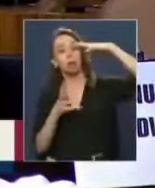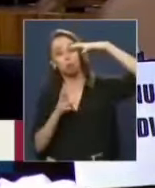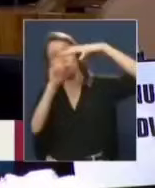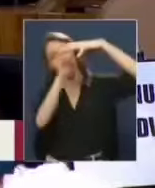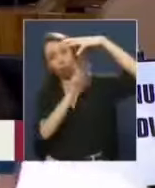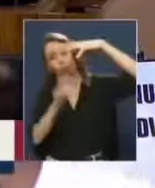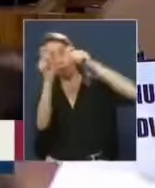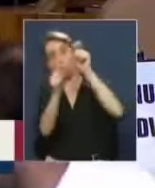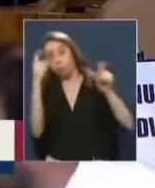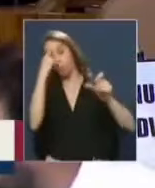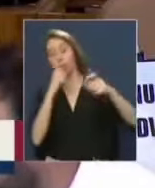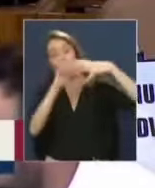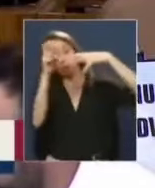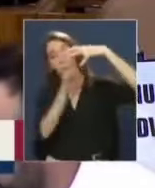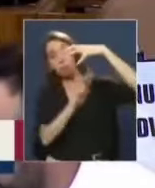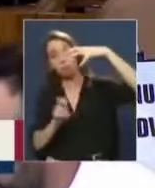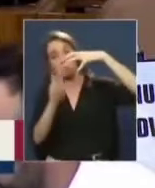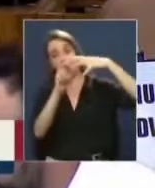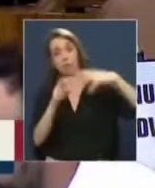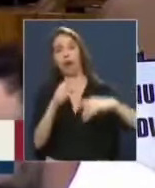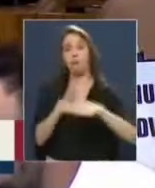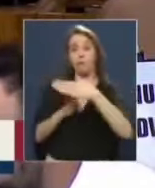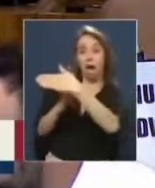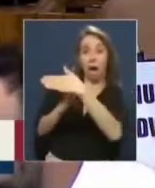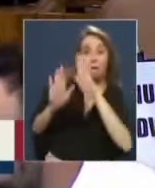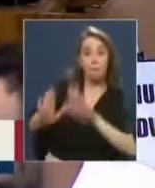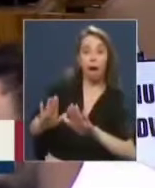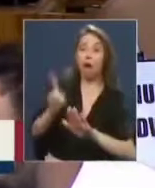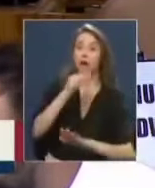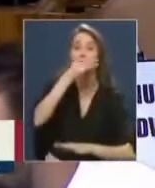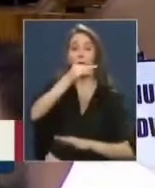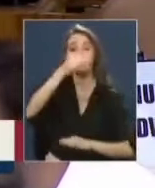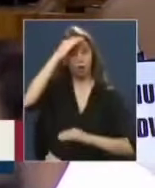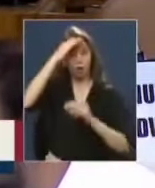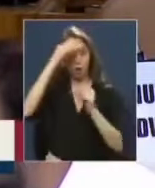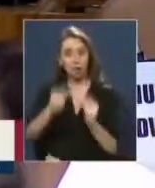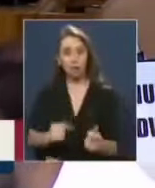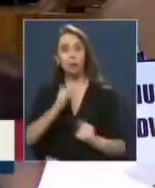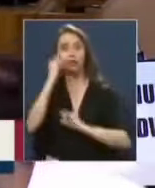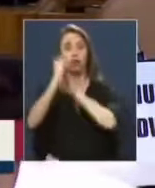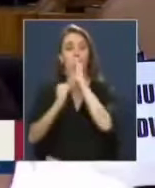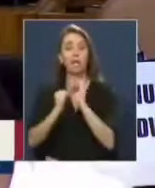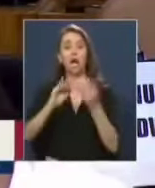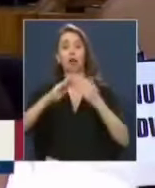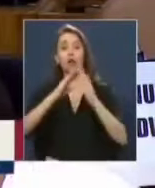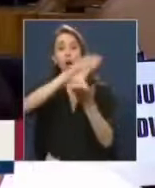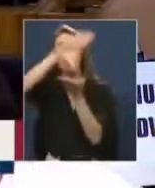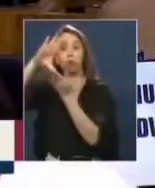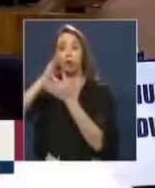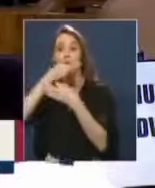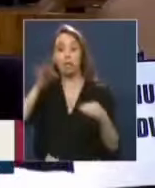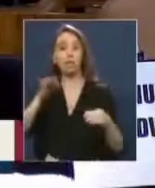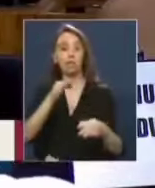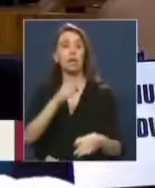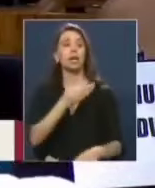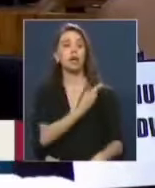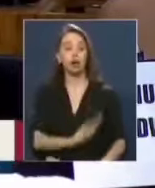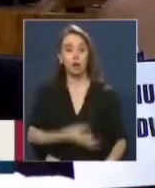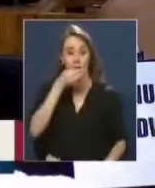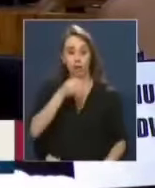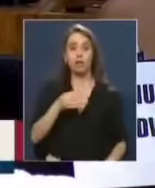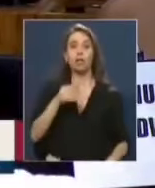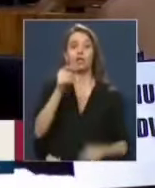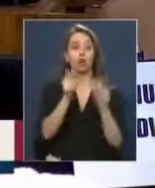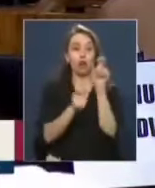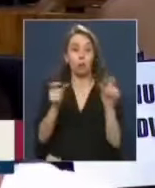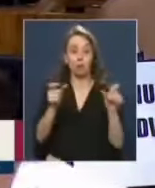y no porque lo diga yo, sino porque lo dicen los expertos internacionales, lo dice la comunidad internacional, lo dice el propio gobierno. Los hijos de los migrantes de hoy serán